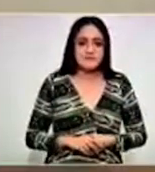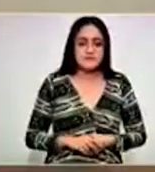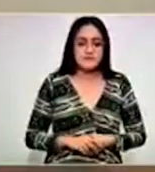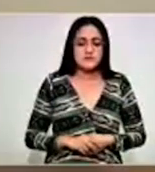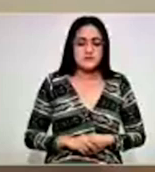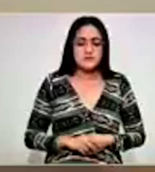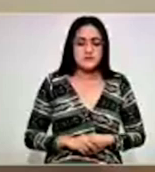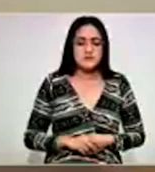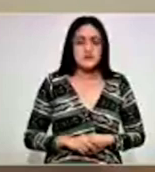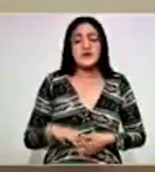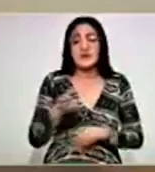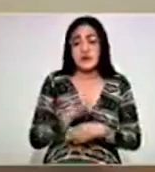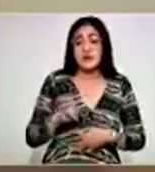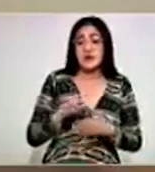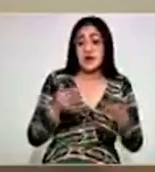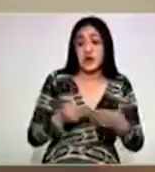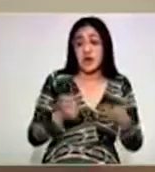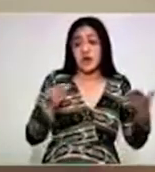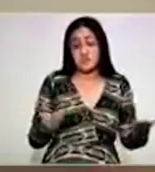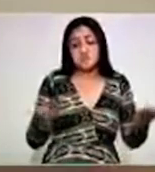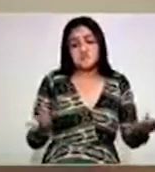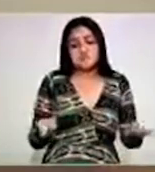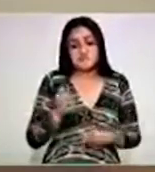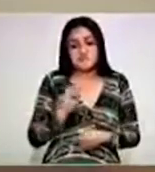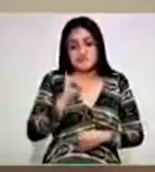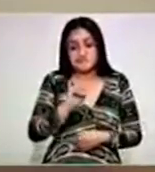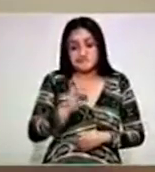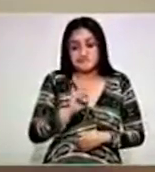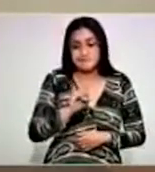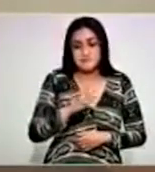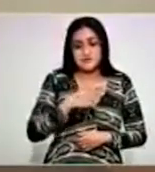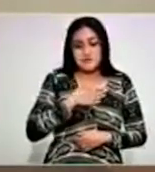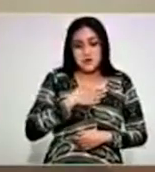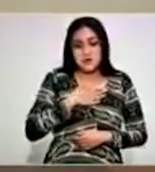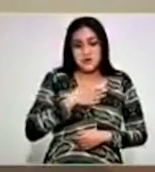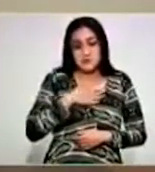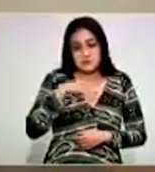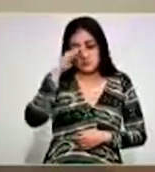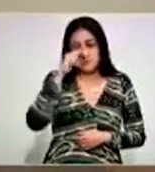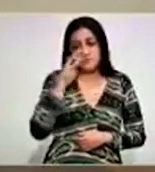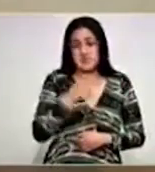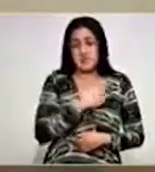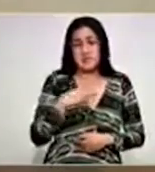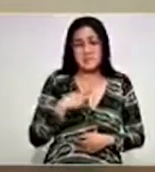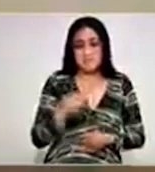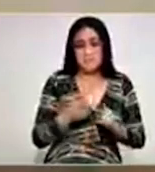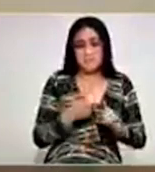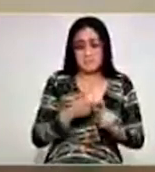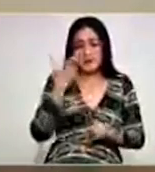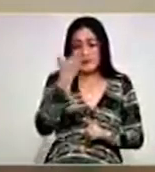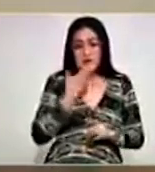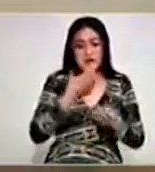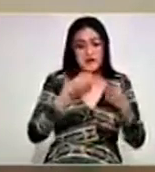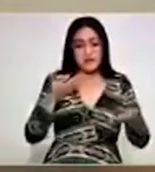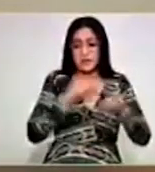Entonces, pues sí, yo veo que debe ser sano que se revise